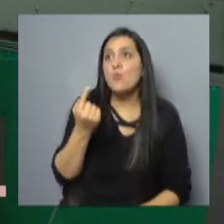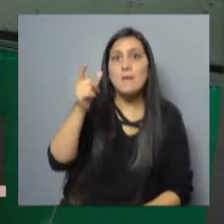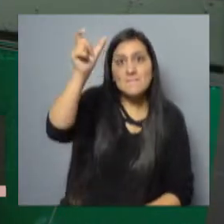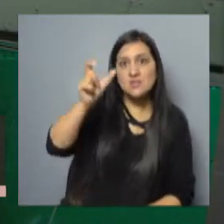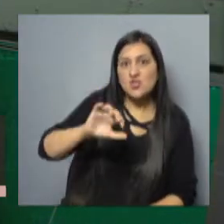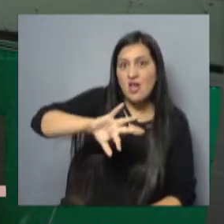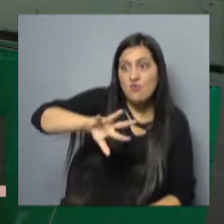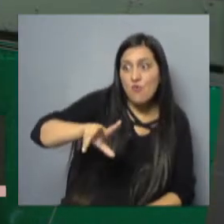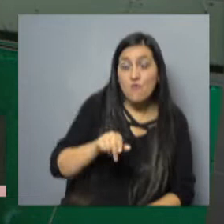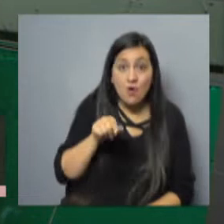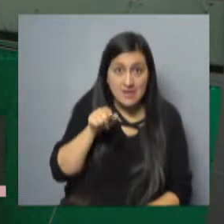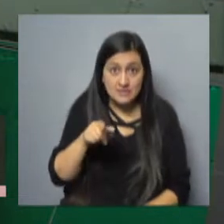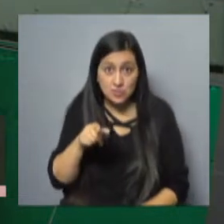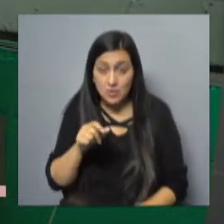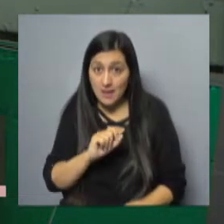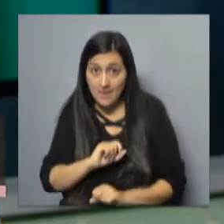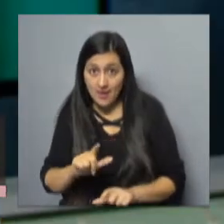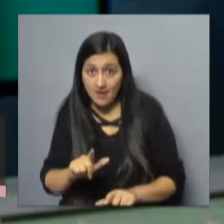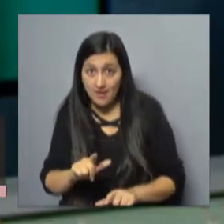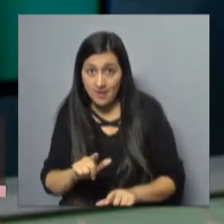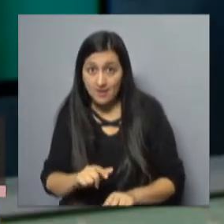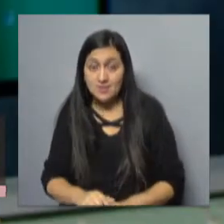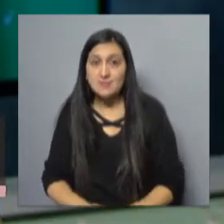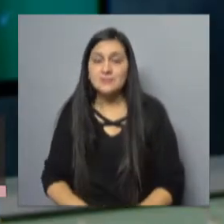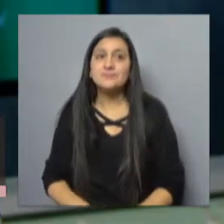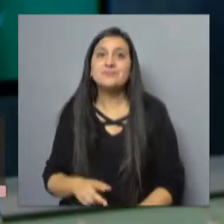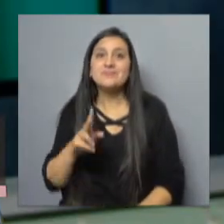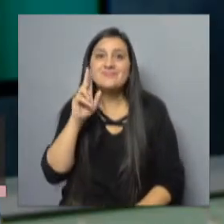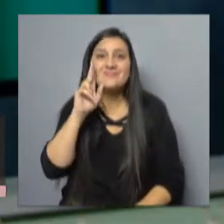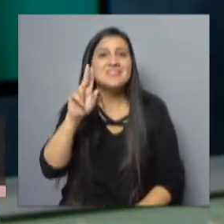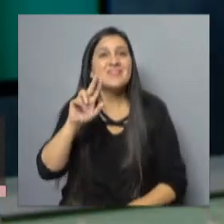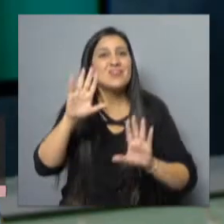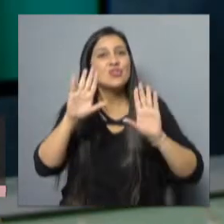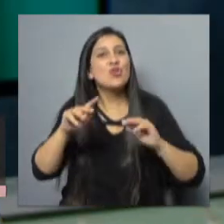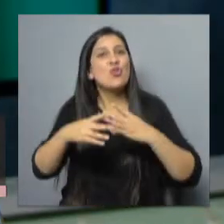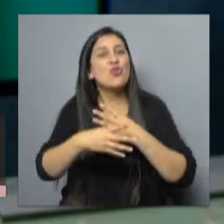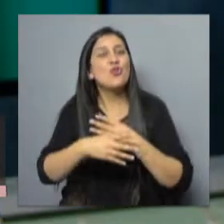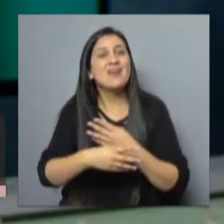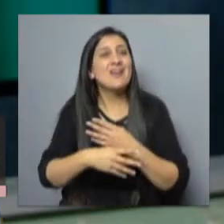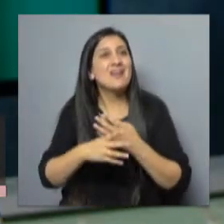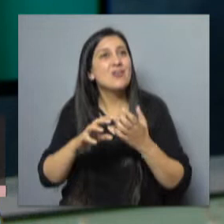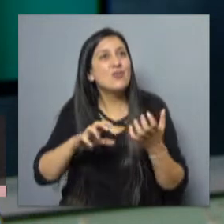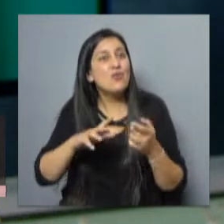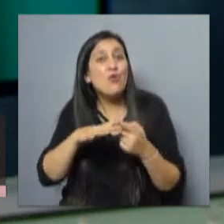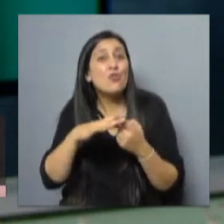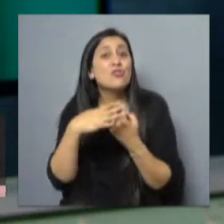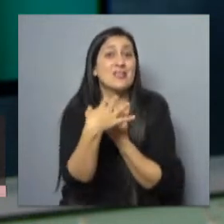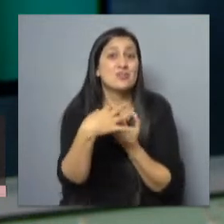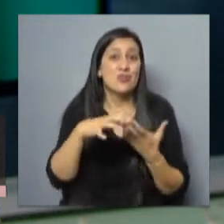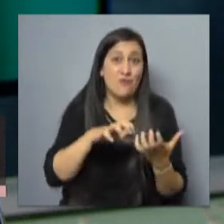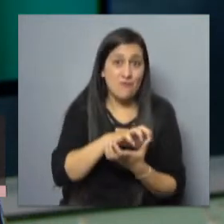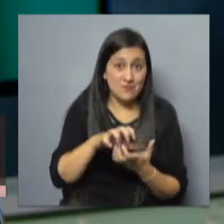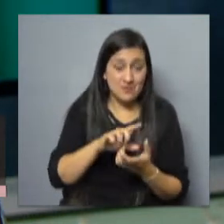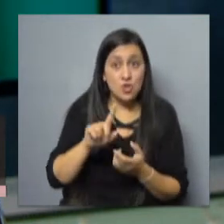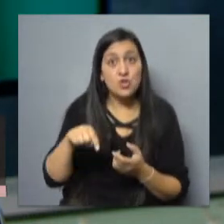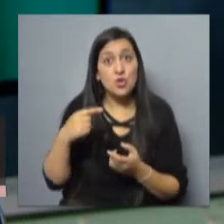eso está mal hay que verlo en el contexto del conflicto y en el contexto de otro valor que se